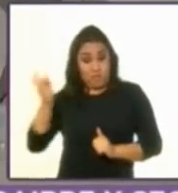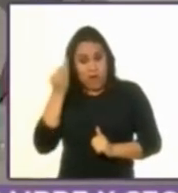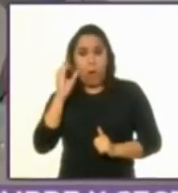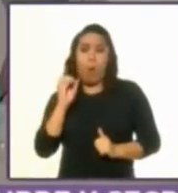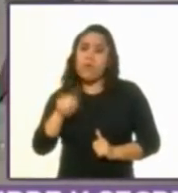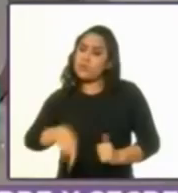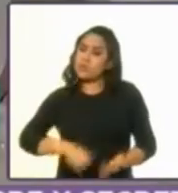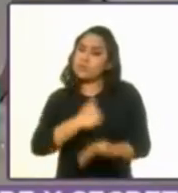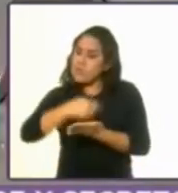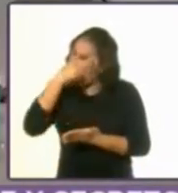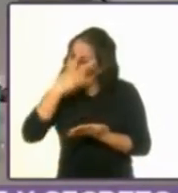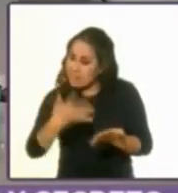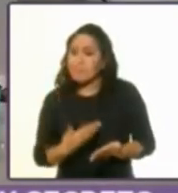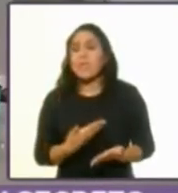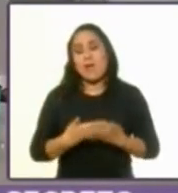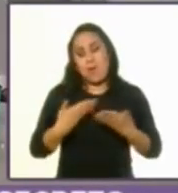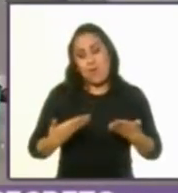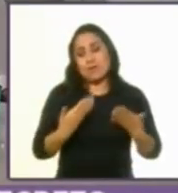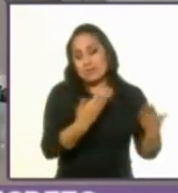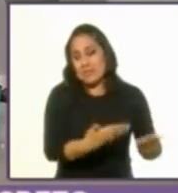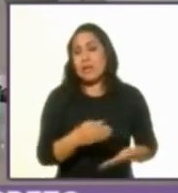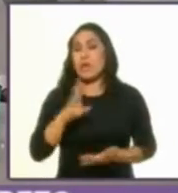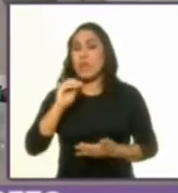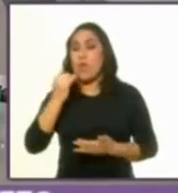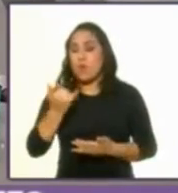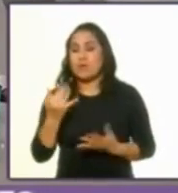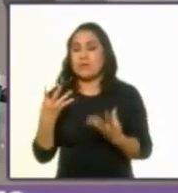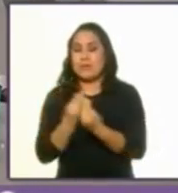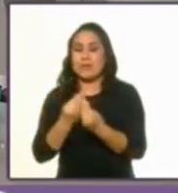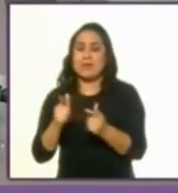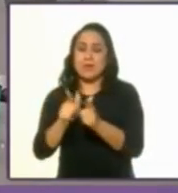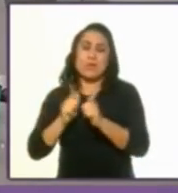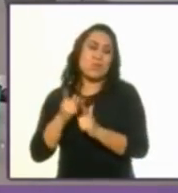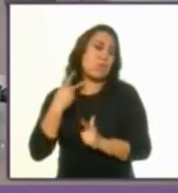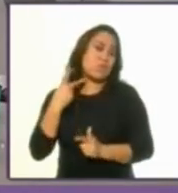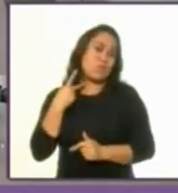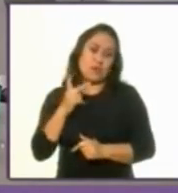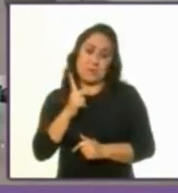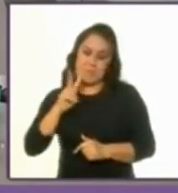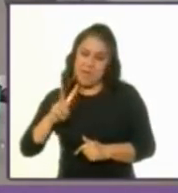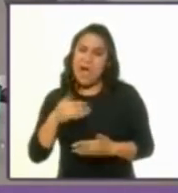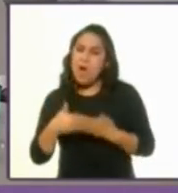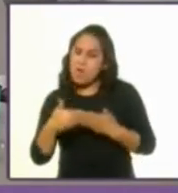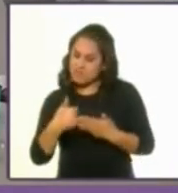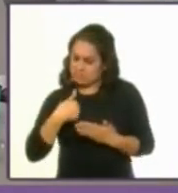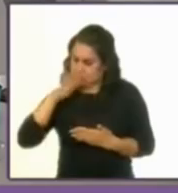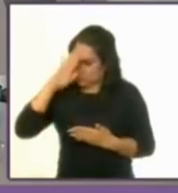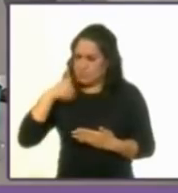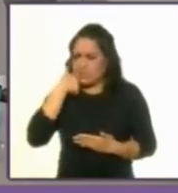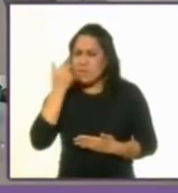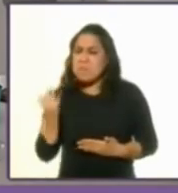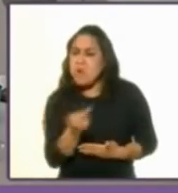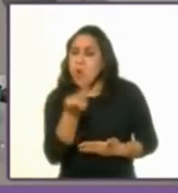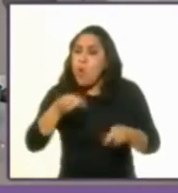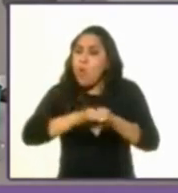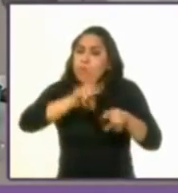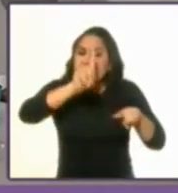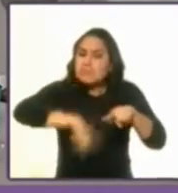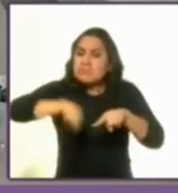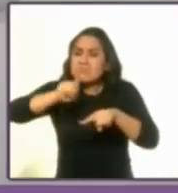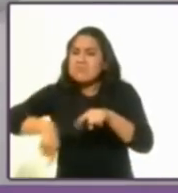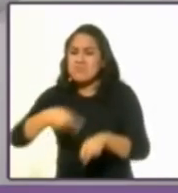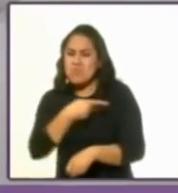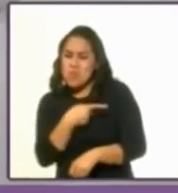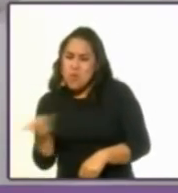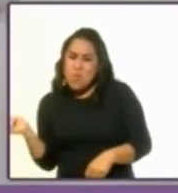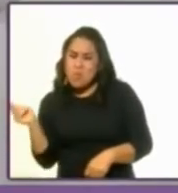palabra la candidata del partido verde ecologista de méxico mariana voy a mí también me gustaría que nos dijeran cómo piensan combatir la pobreza y la marginación